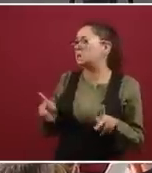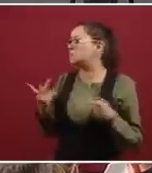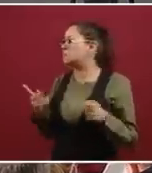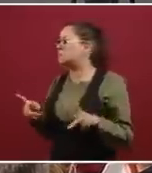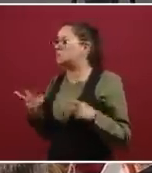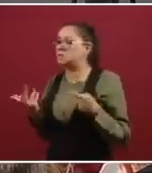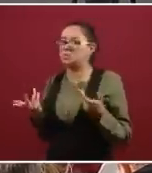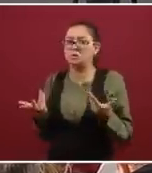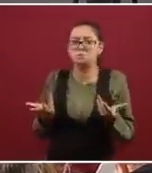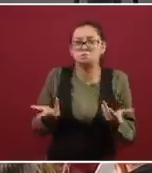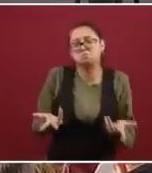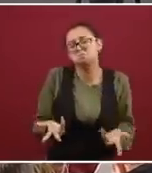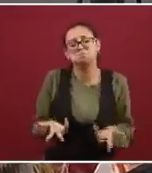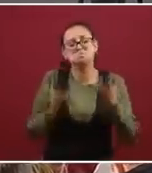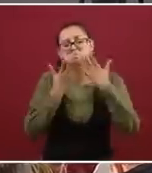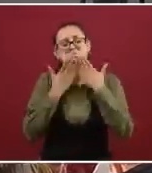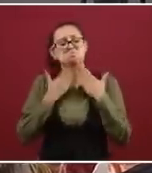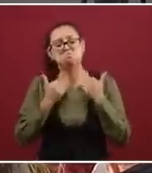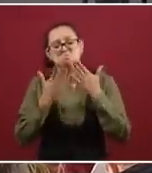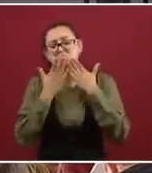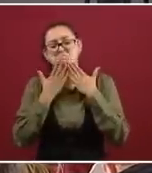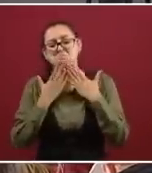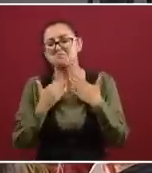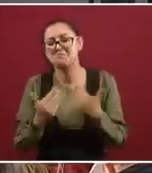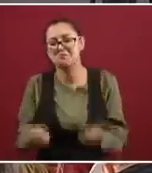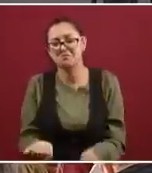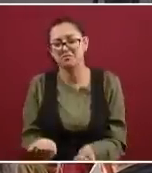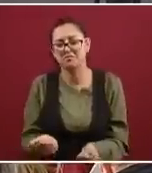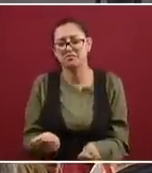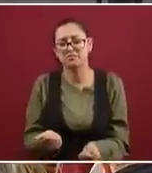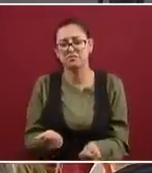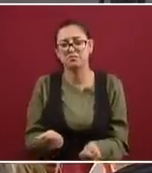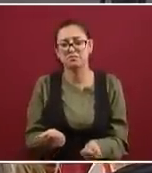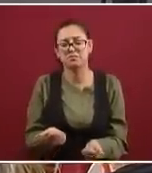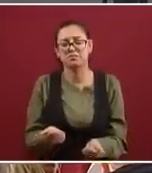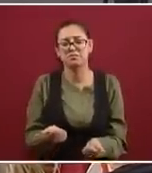ejércitos de reserva para